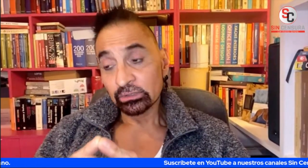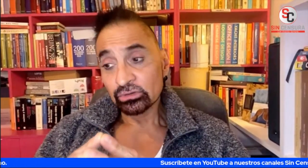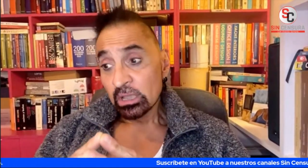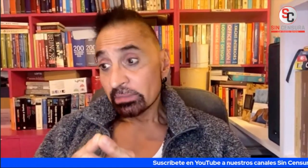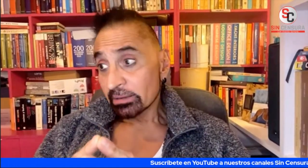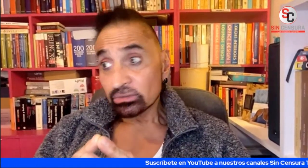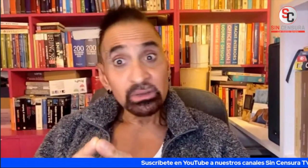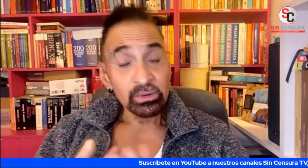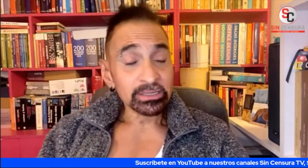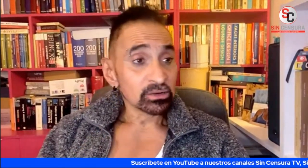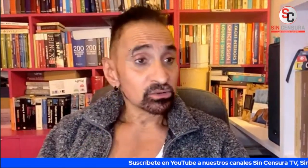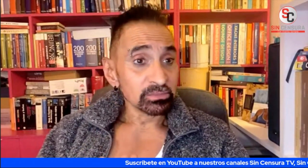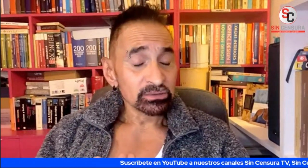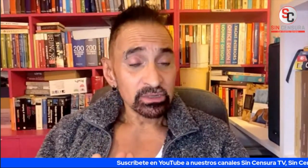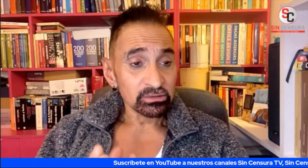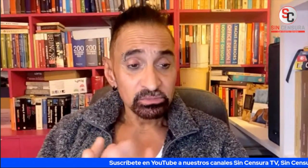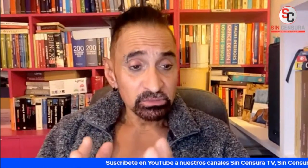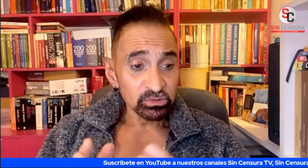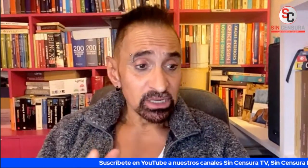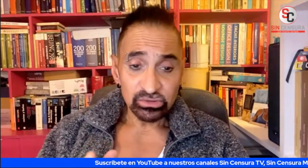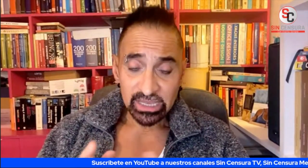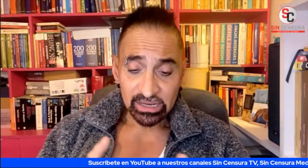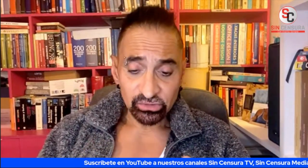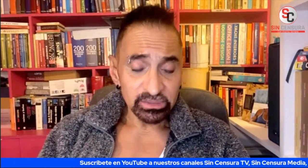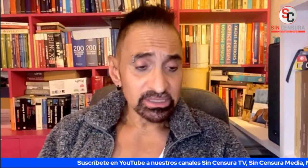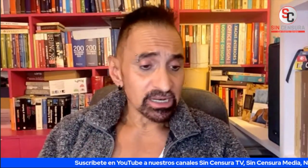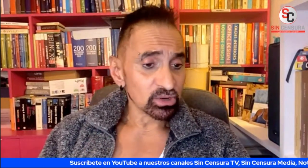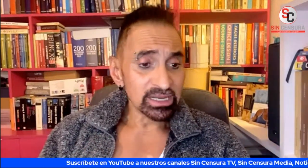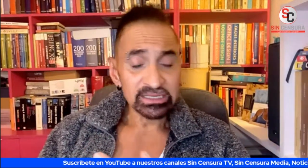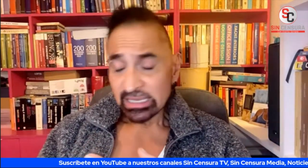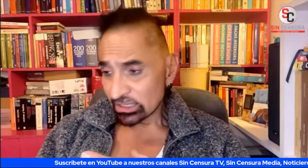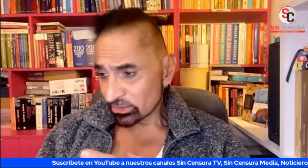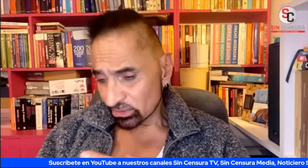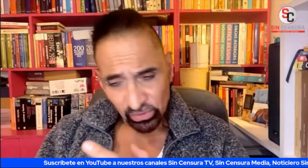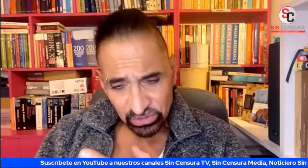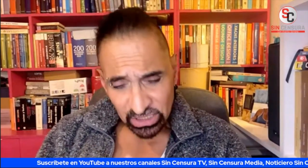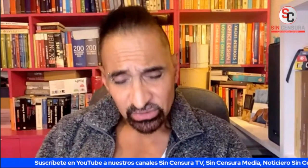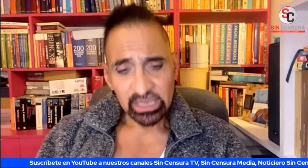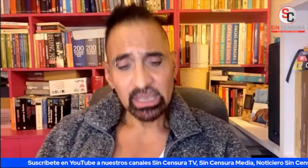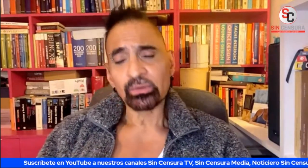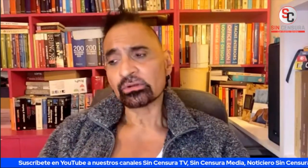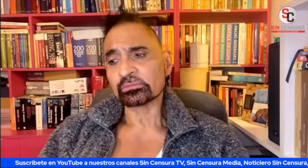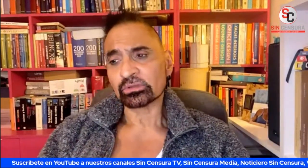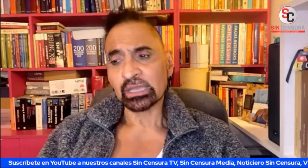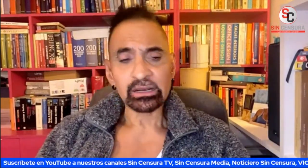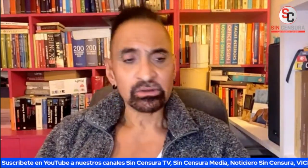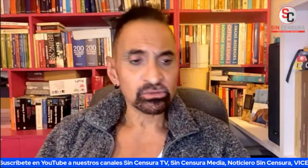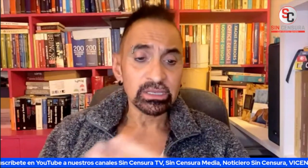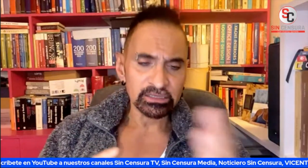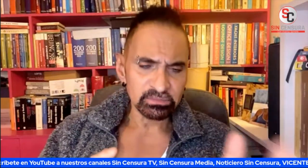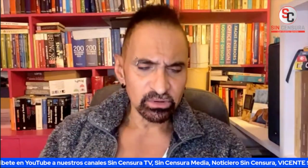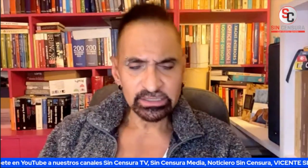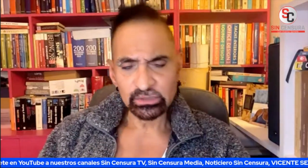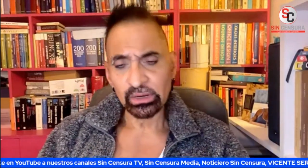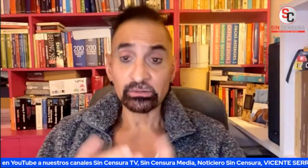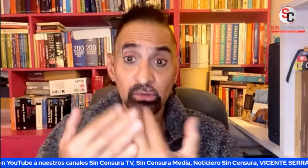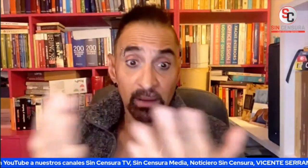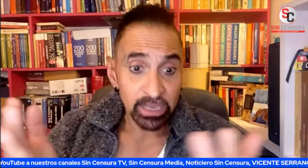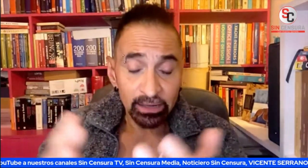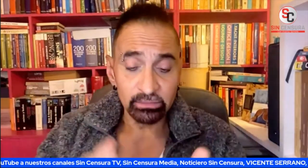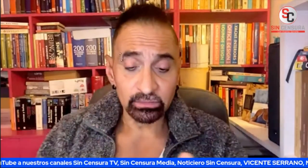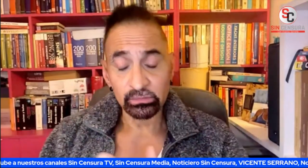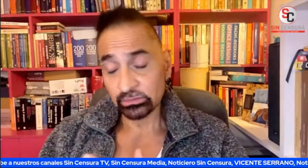tratos, para mí son iguales que los hombres, o sea, los mismos derechos que los hombres, que las mujeres, y sobre todo los niños, hay que cuidarlos y protegerlos, ¿no? Y las minorías sexuales, como